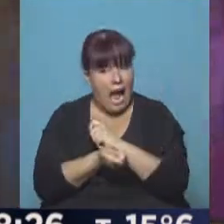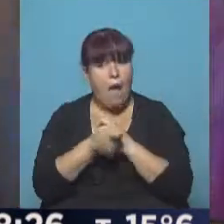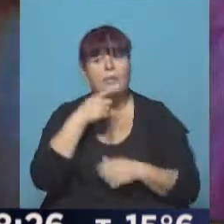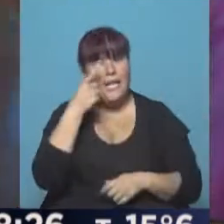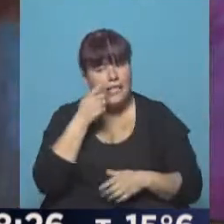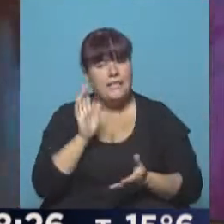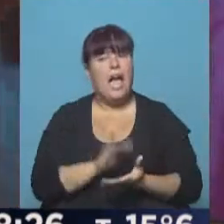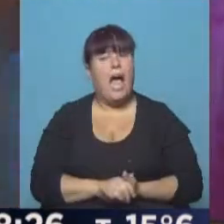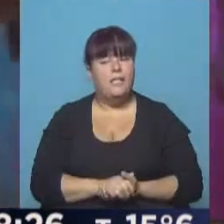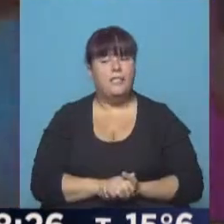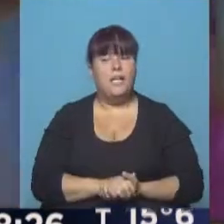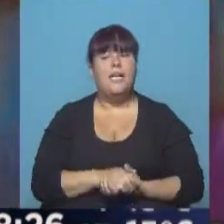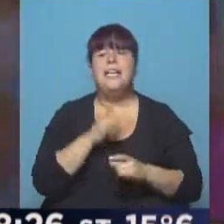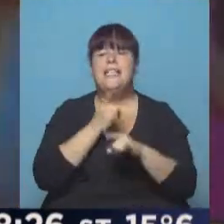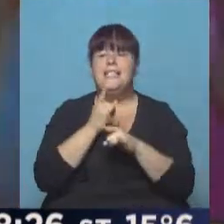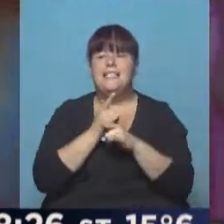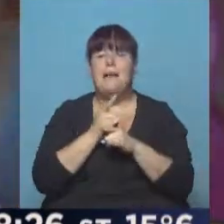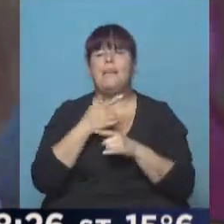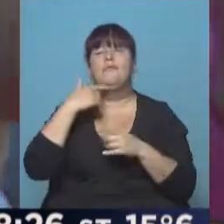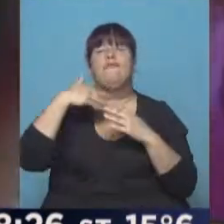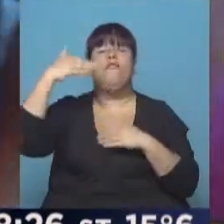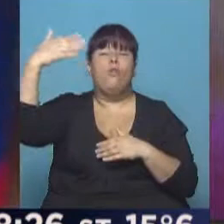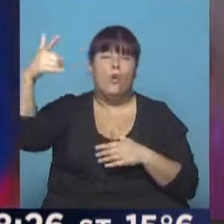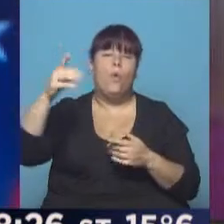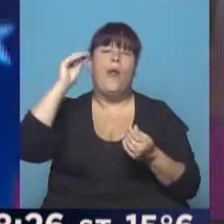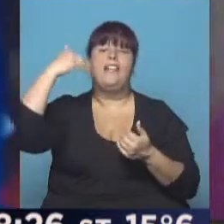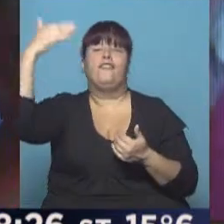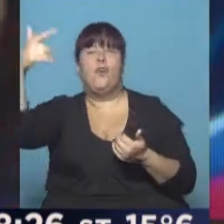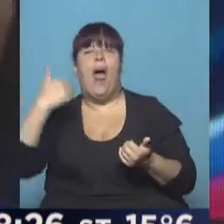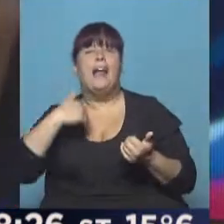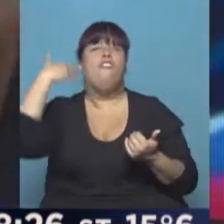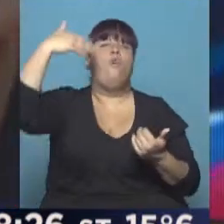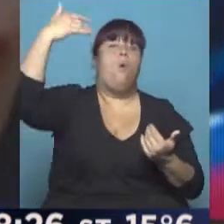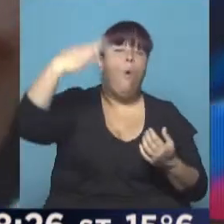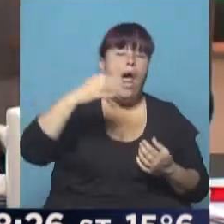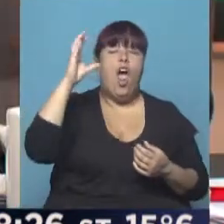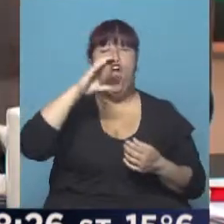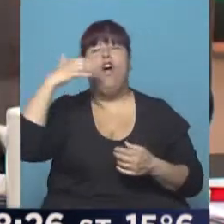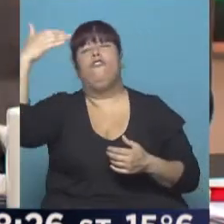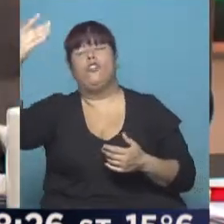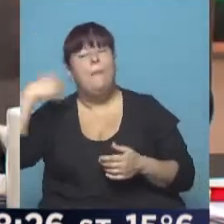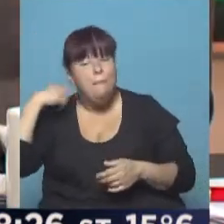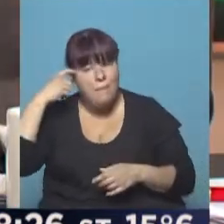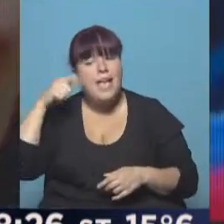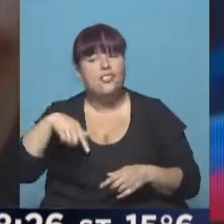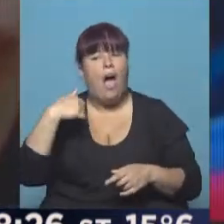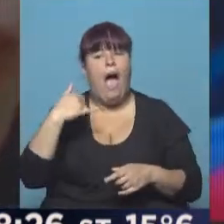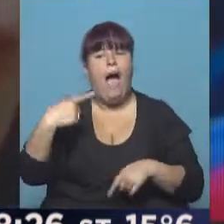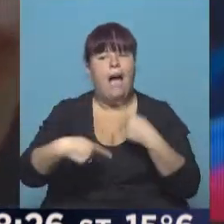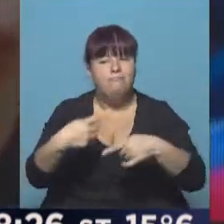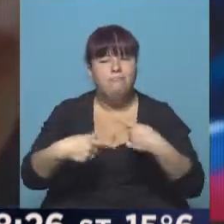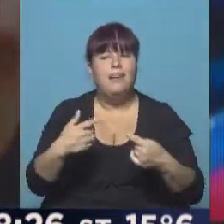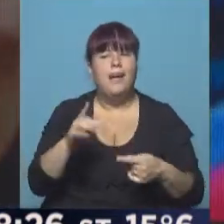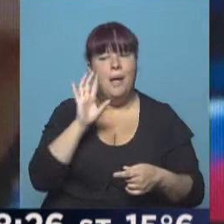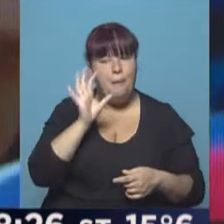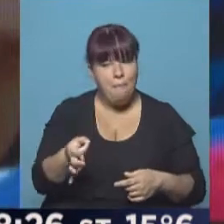interesante. Siempre es la eterna promesa, ¿no? Brasil, la eterna promesa, Argentina, la eterna promesa, Colombia, la eterna promesa. Yo creo que están pasando cosas que